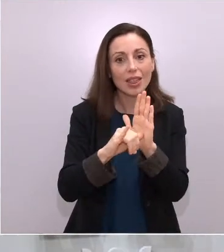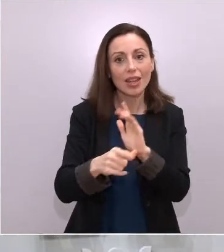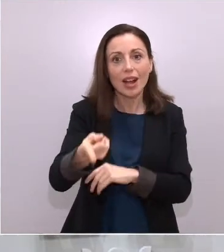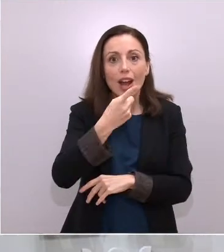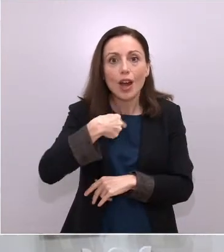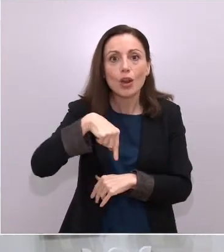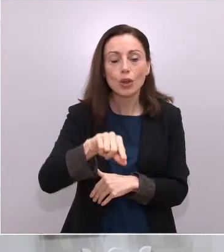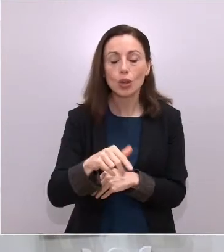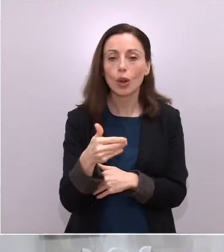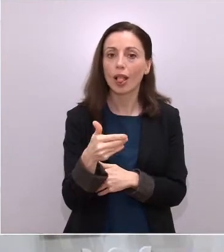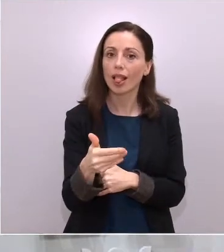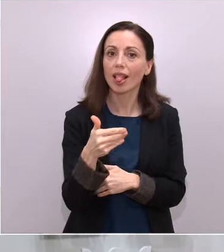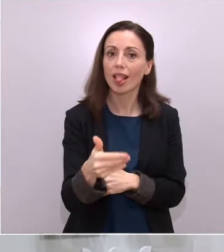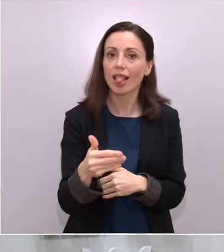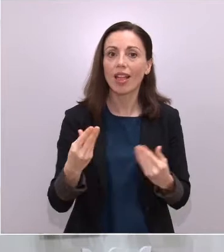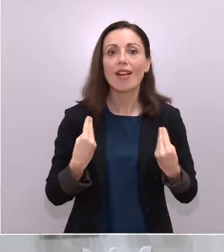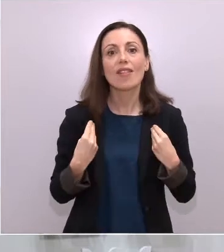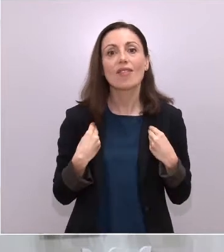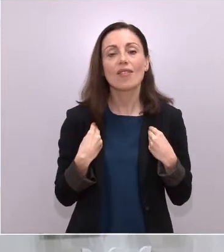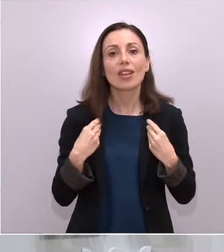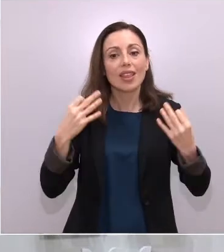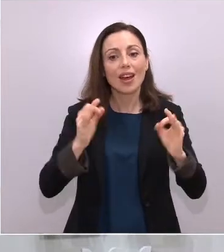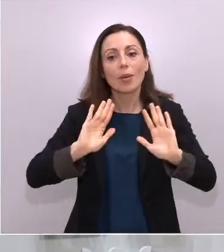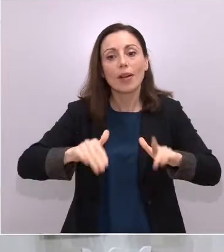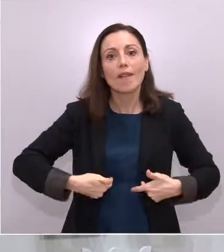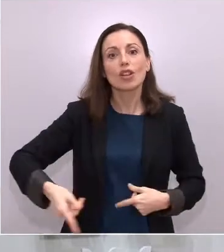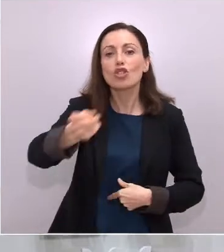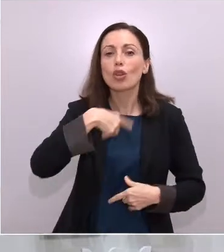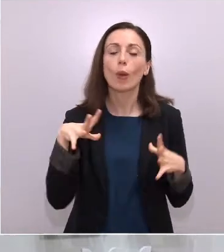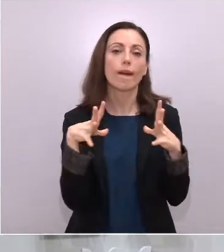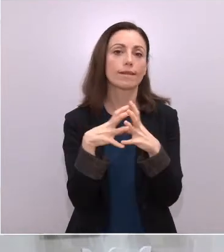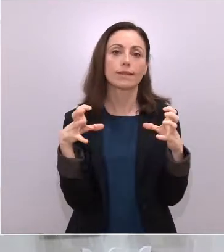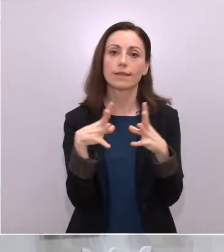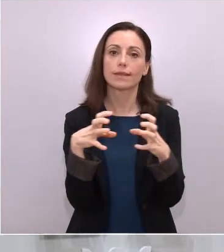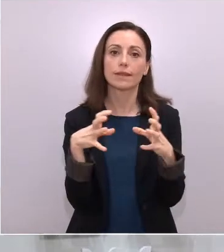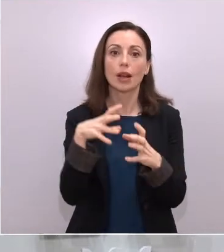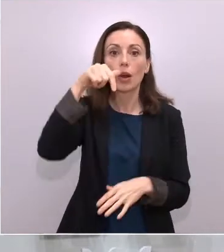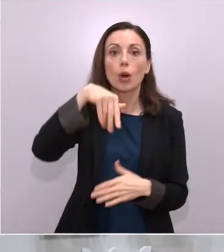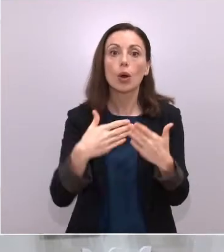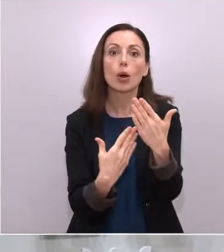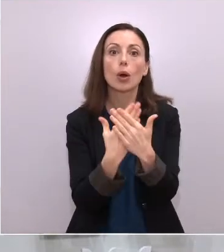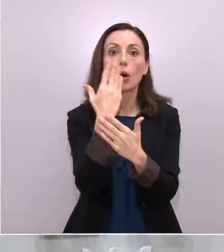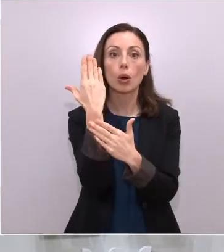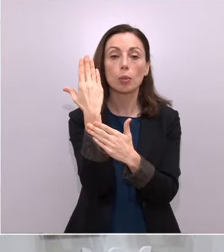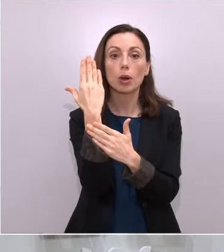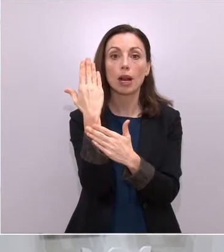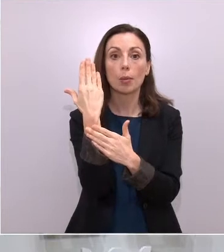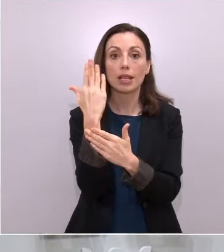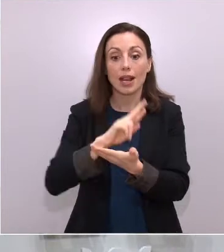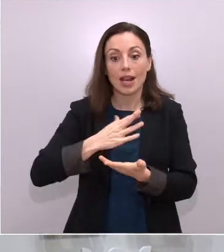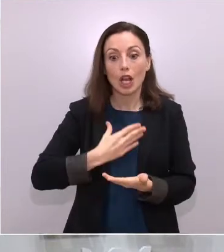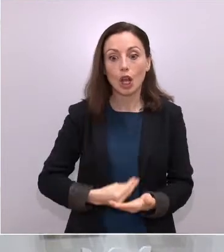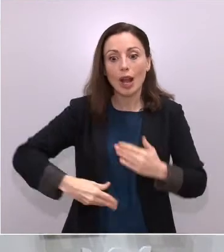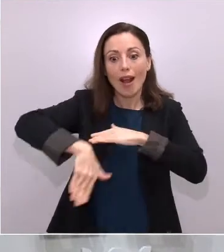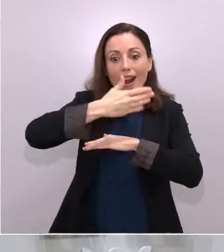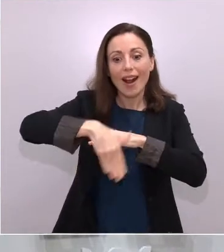de recuperar esa normalidad que tanto deseamos. Esta mañana las calles de nuestra región ya se parecían algo